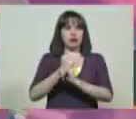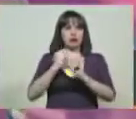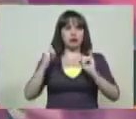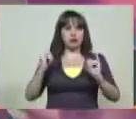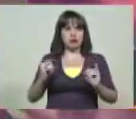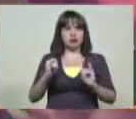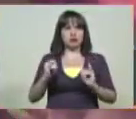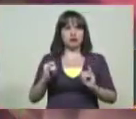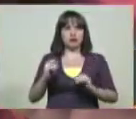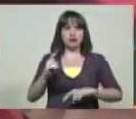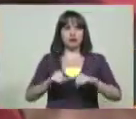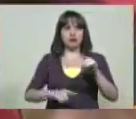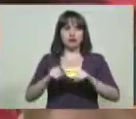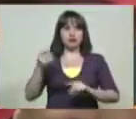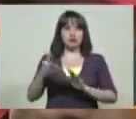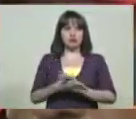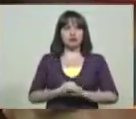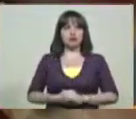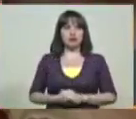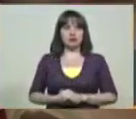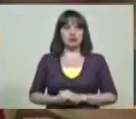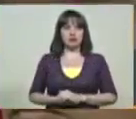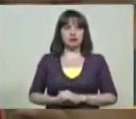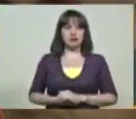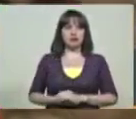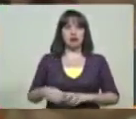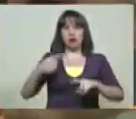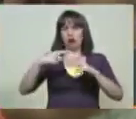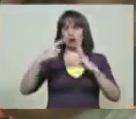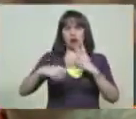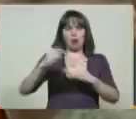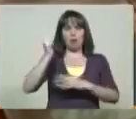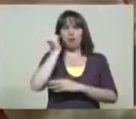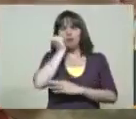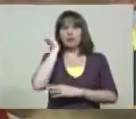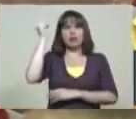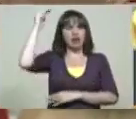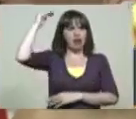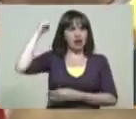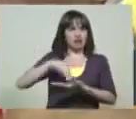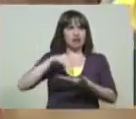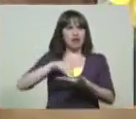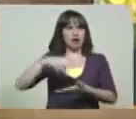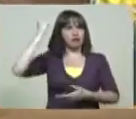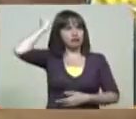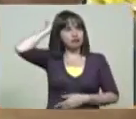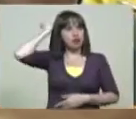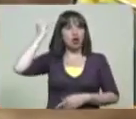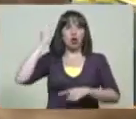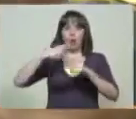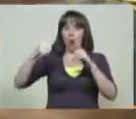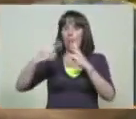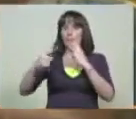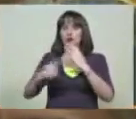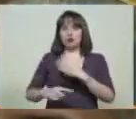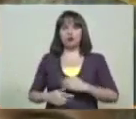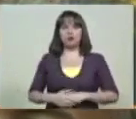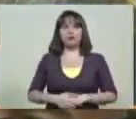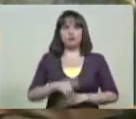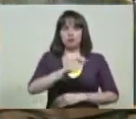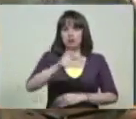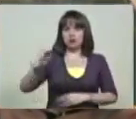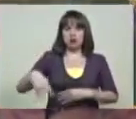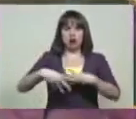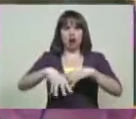bolívar sucre miranda urdaneta o higgins san martín jose